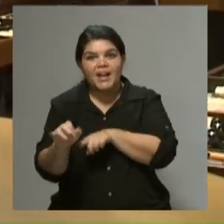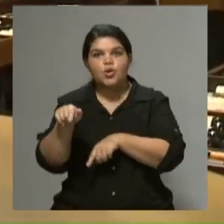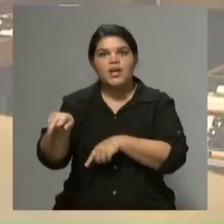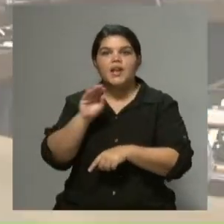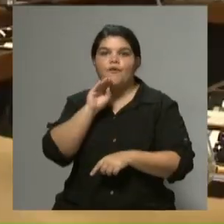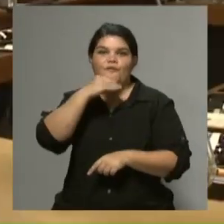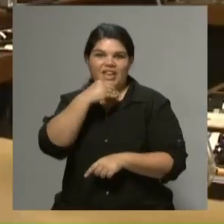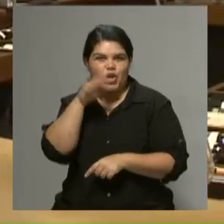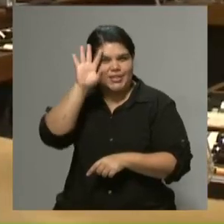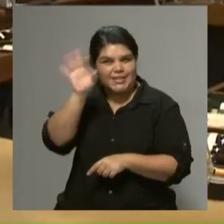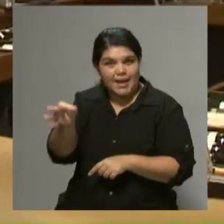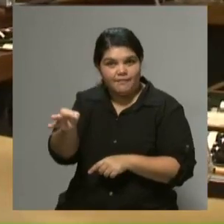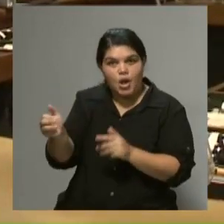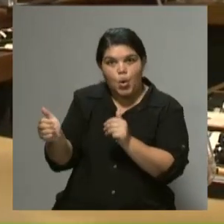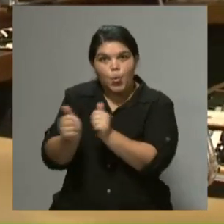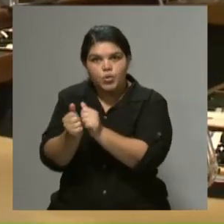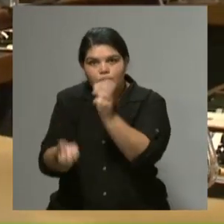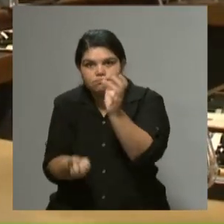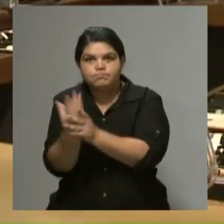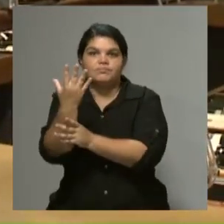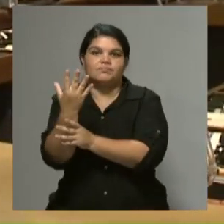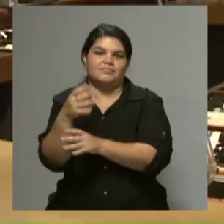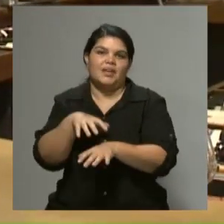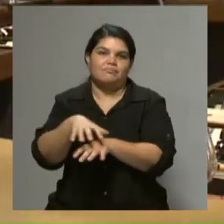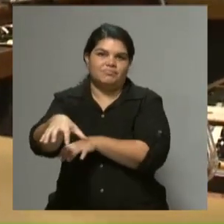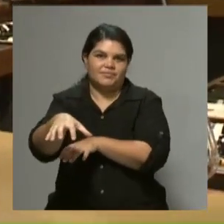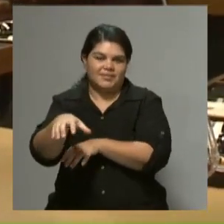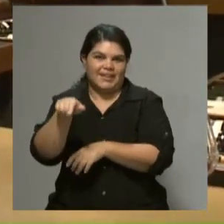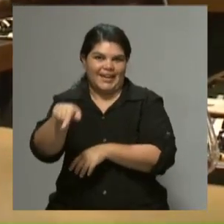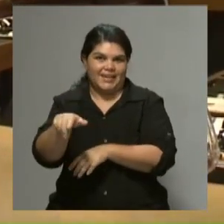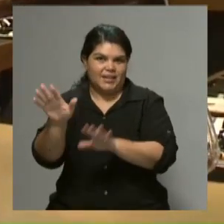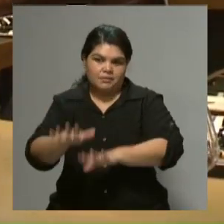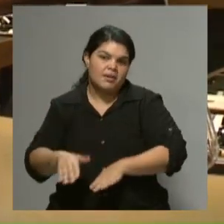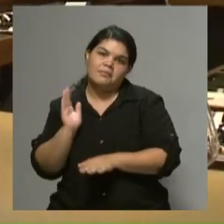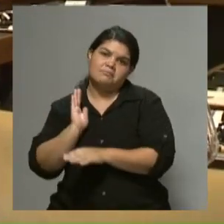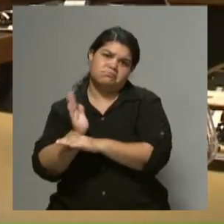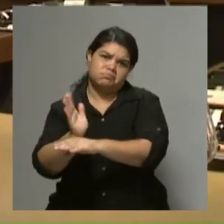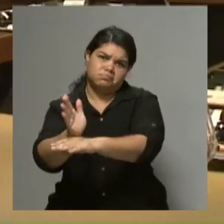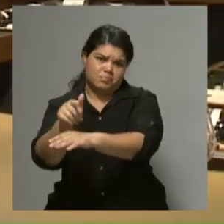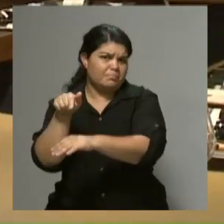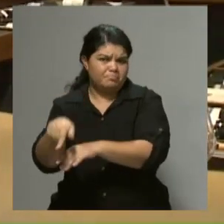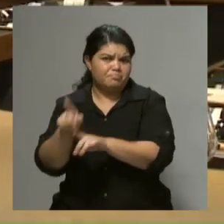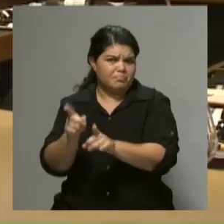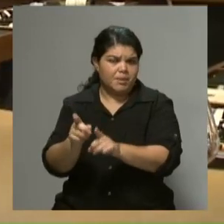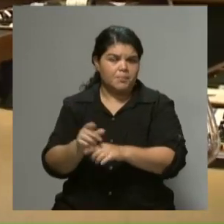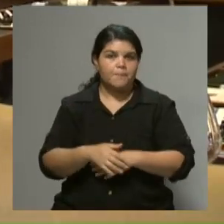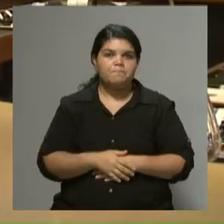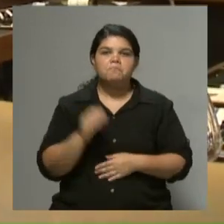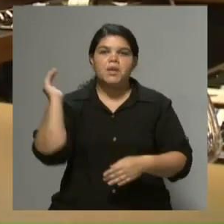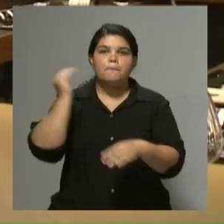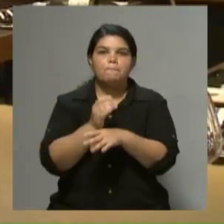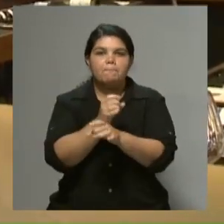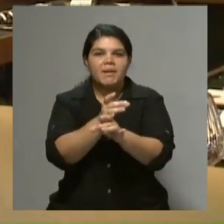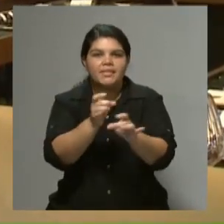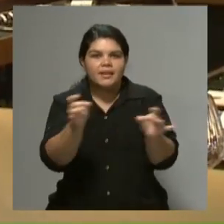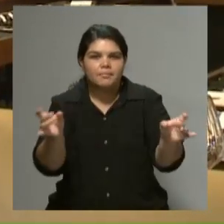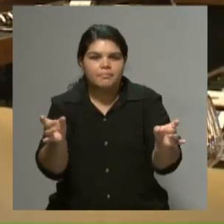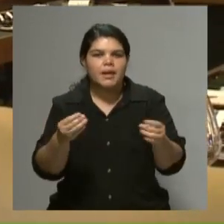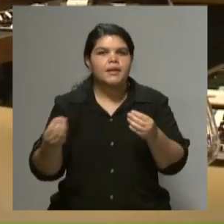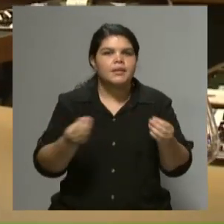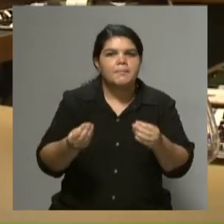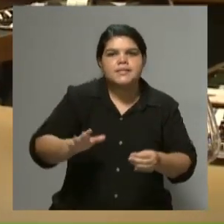negocio. Y después de la pandemia yo creo que hay muchas oportunidades, el tema es eso, tener ganas de trabajar y